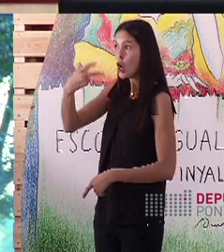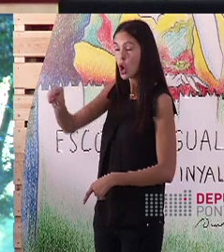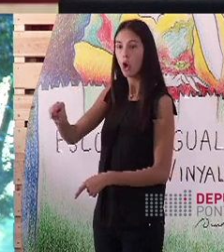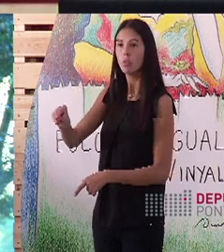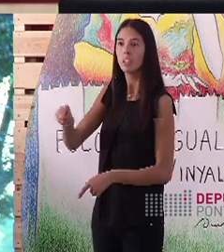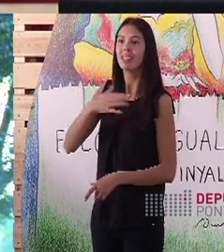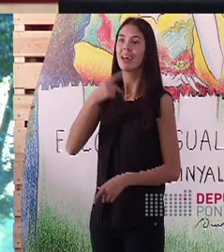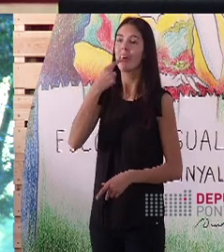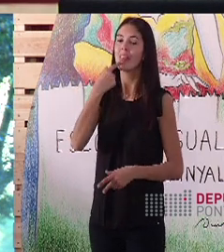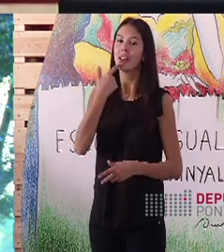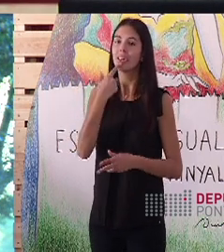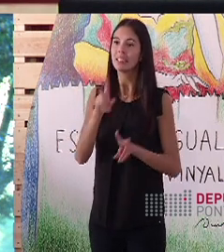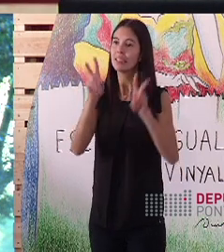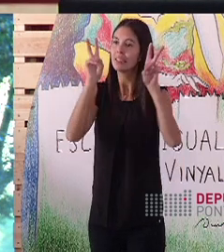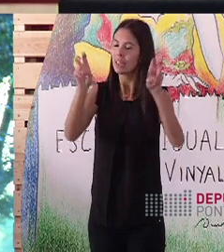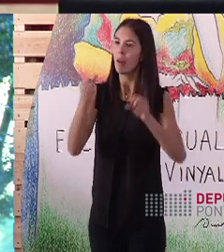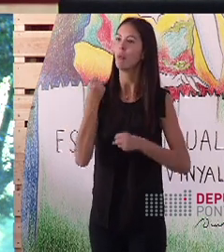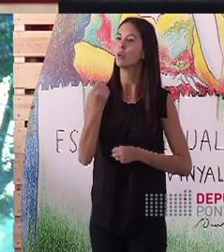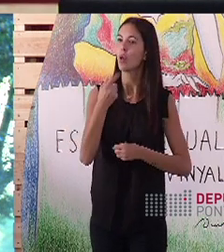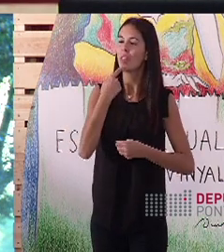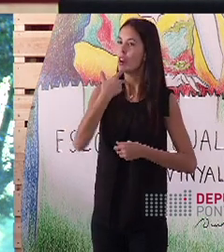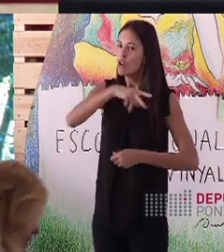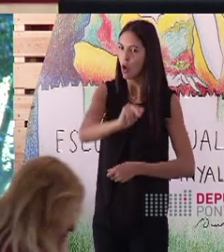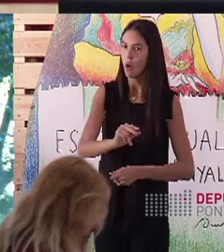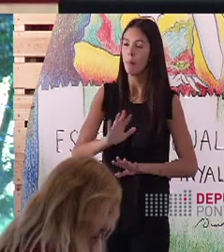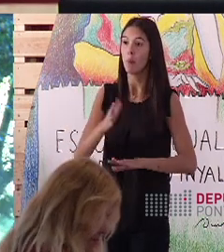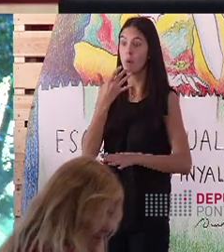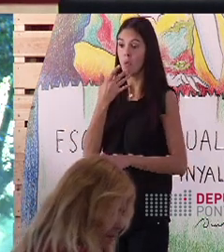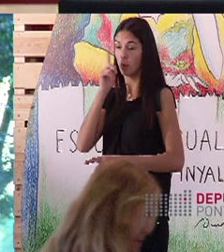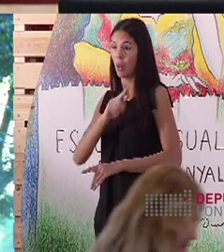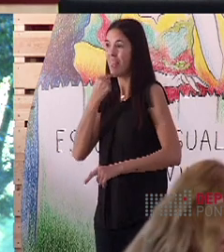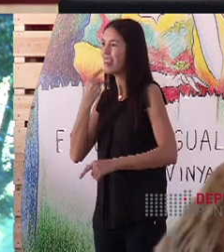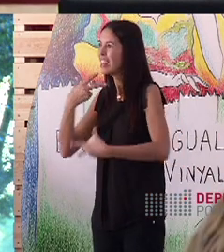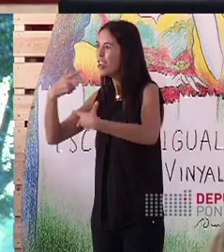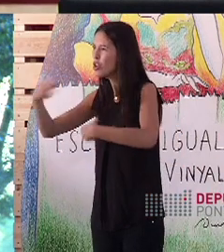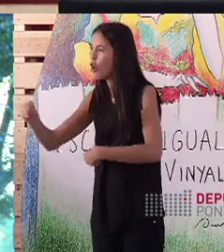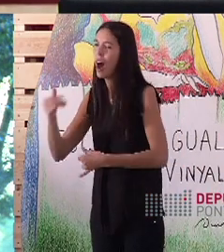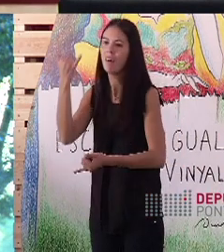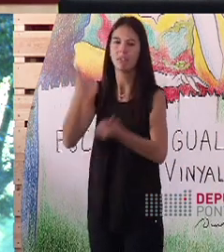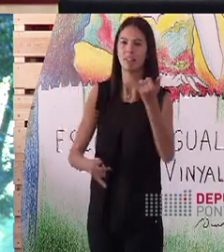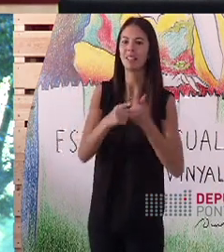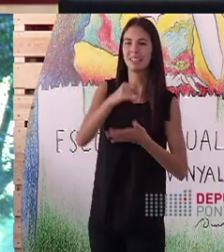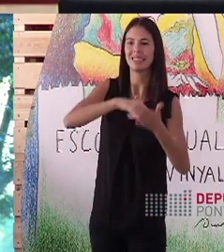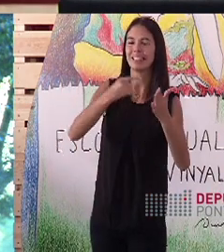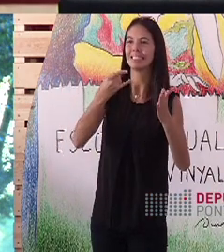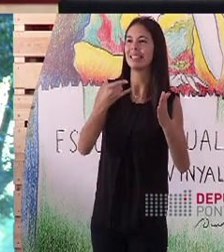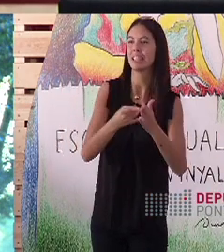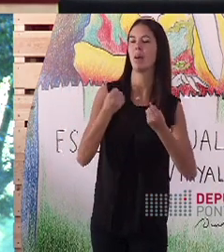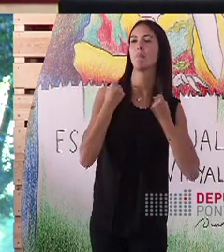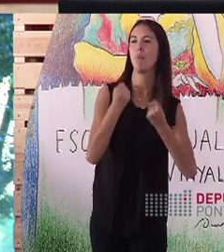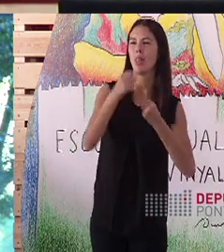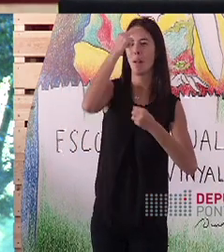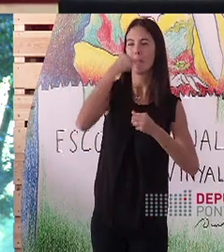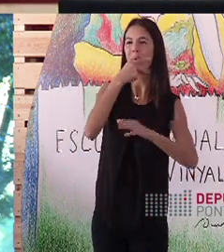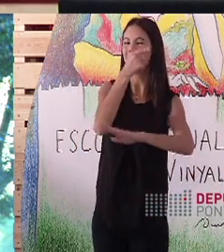no al capitalismo, pero decir que no a la prostitución es decir que no a este sistema de poder, que es el sistema de poder